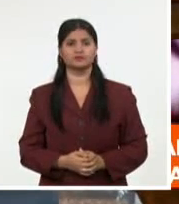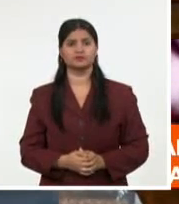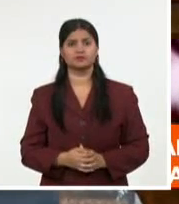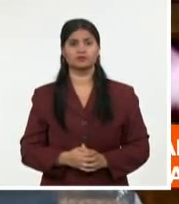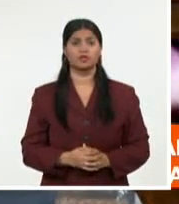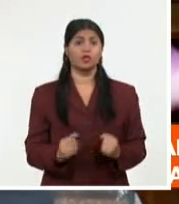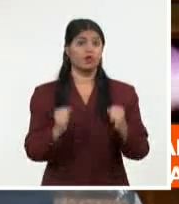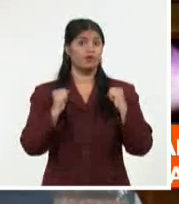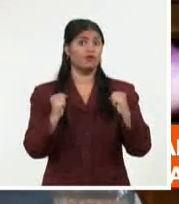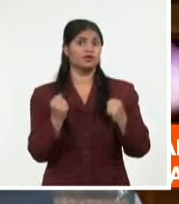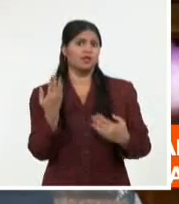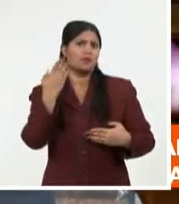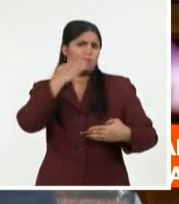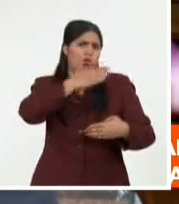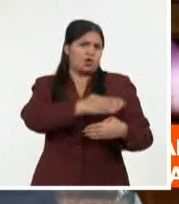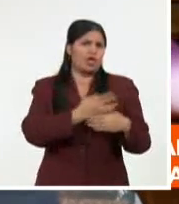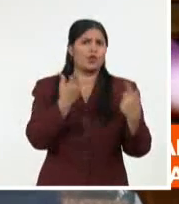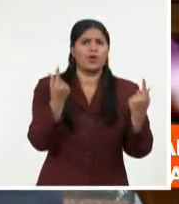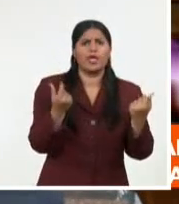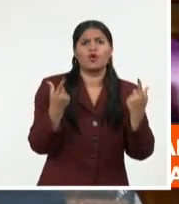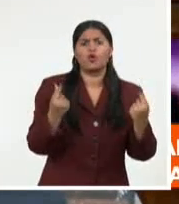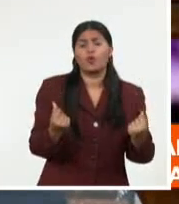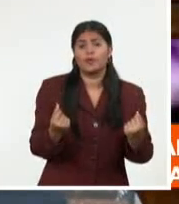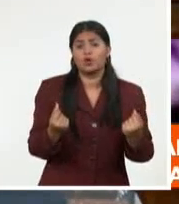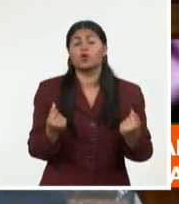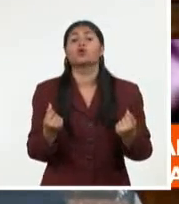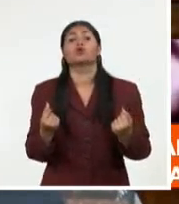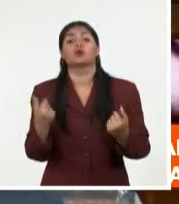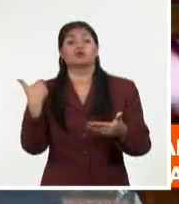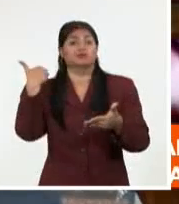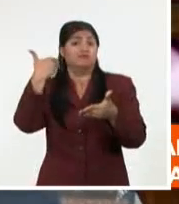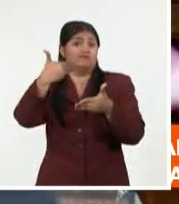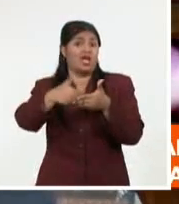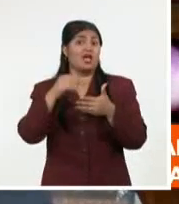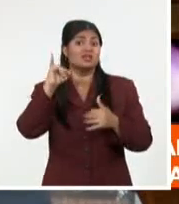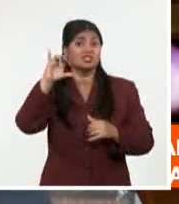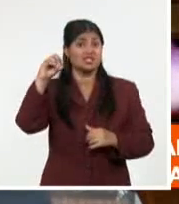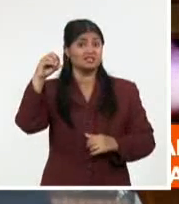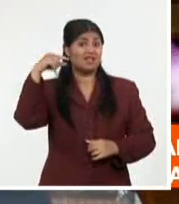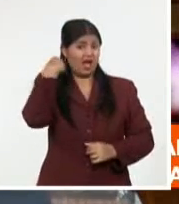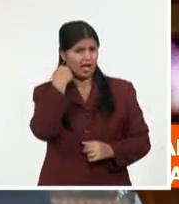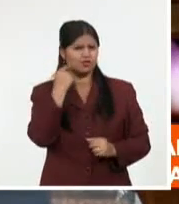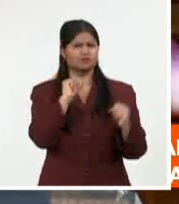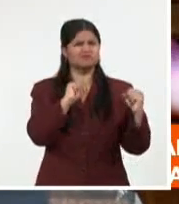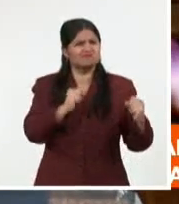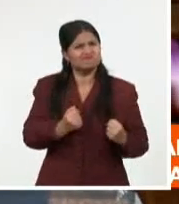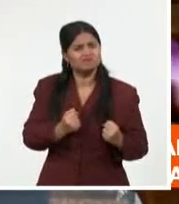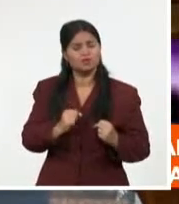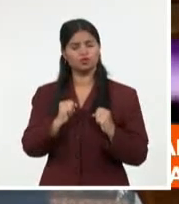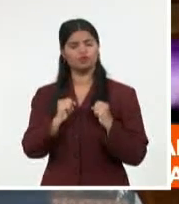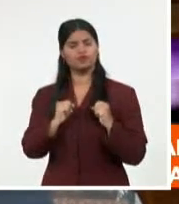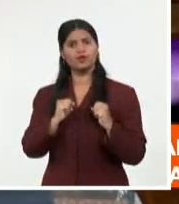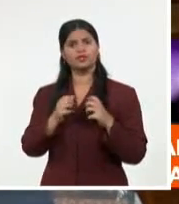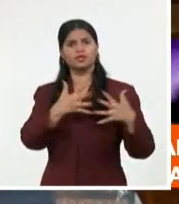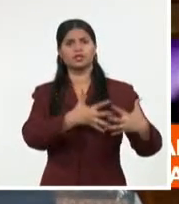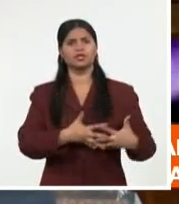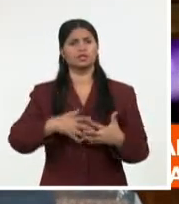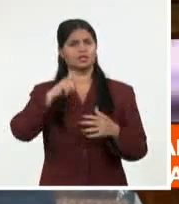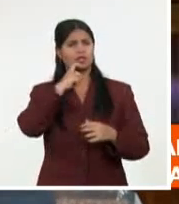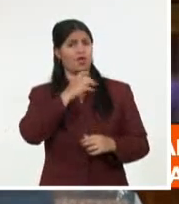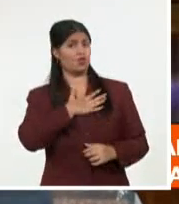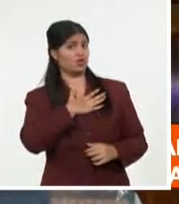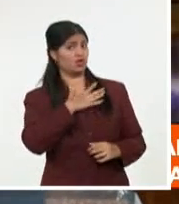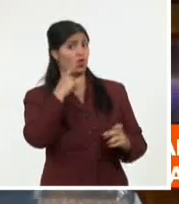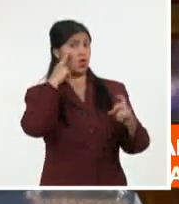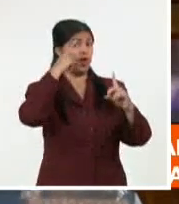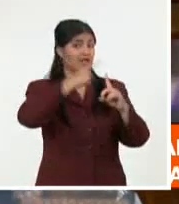económico, comercial y financiero que por más de 60 años nos ha impuesto el vecino poderoso con el declarado propósito